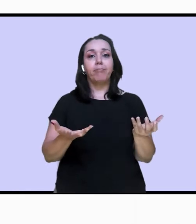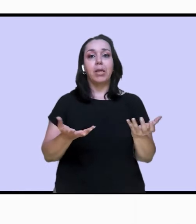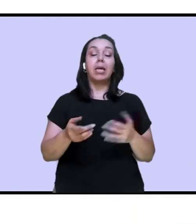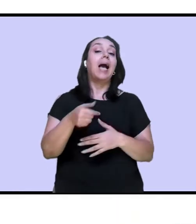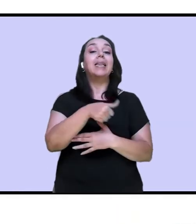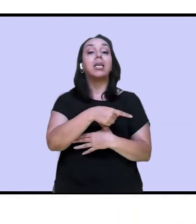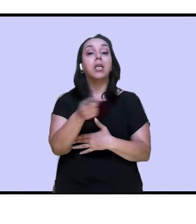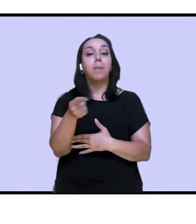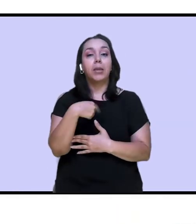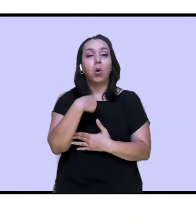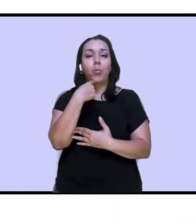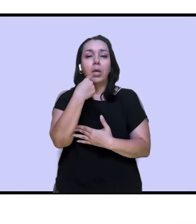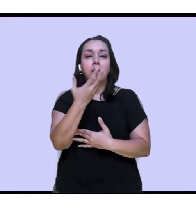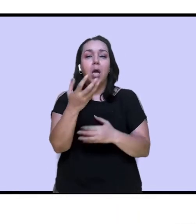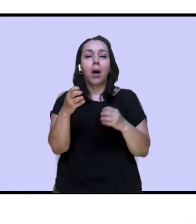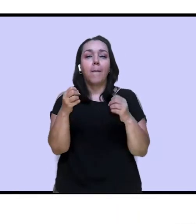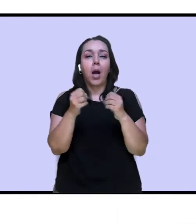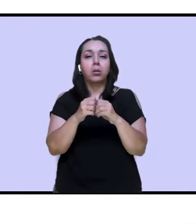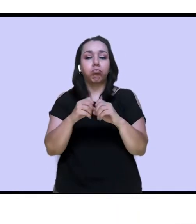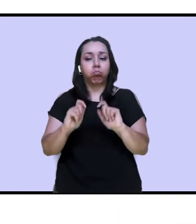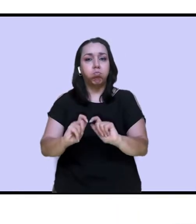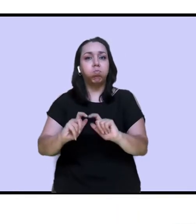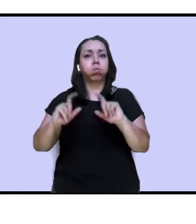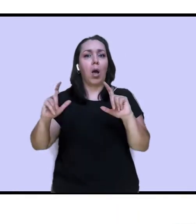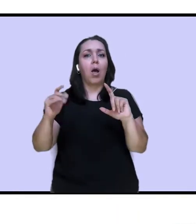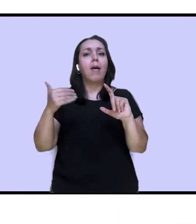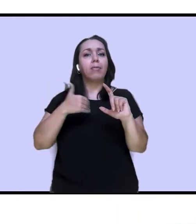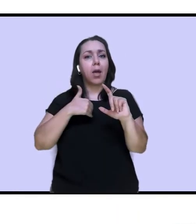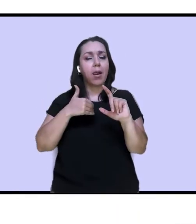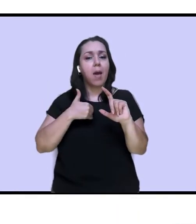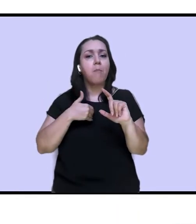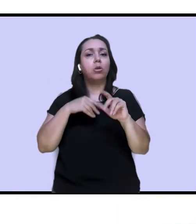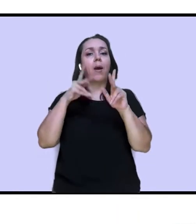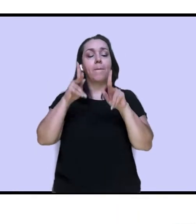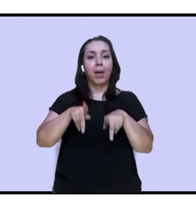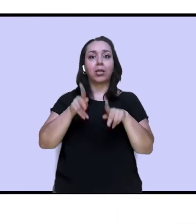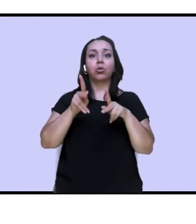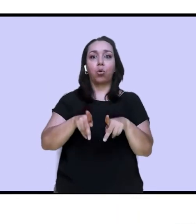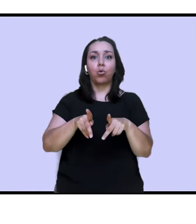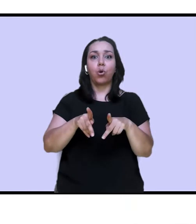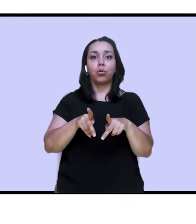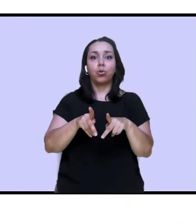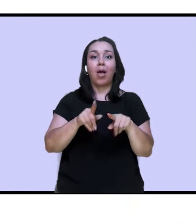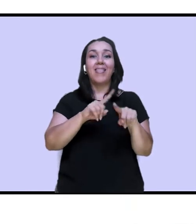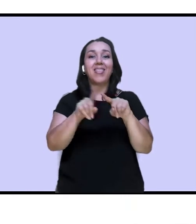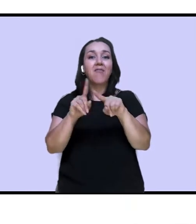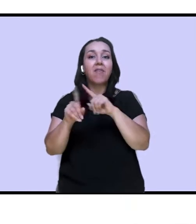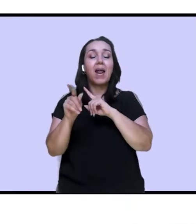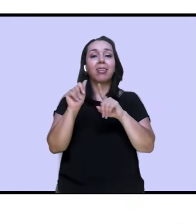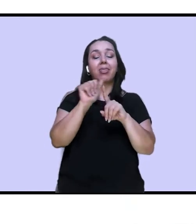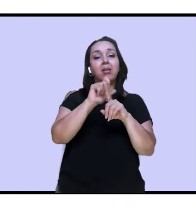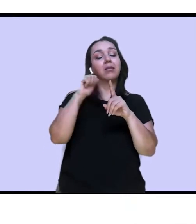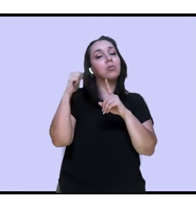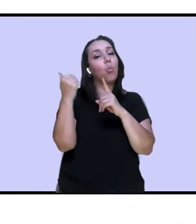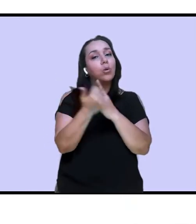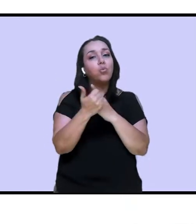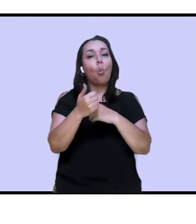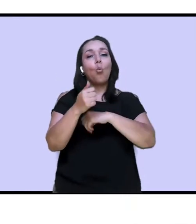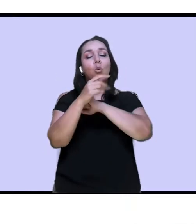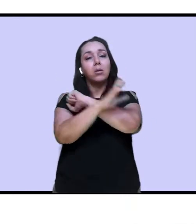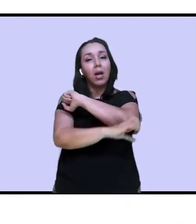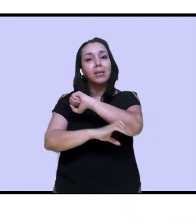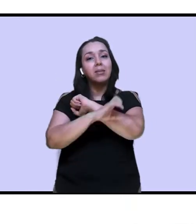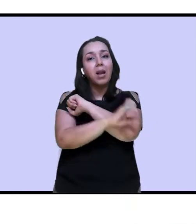Nada más hacer nuevamente, ¿verdad?, del encuadre que tenemos personas con una condición migratoria